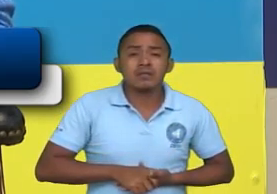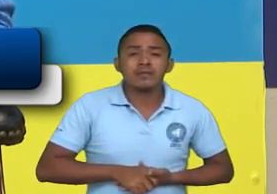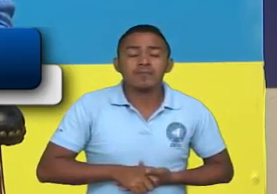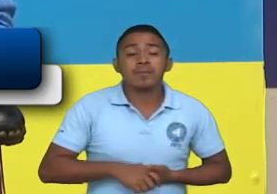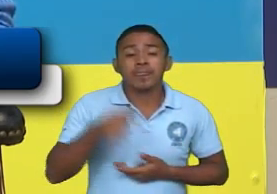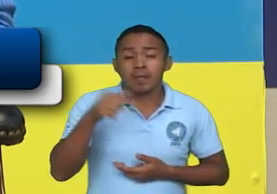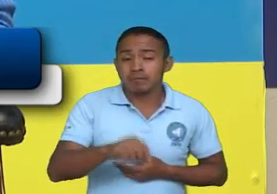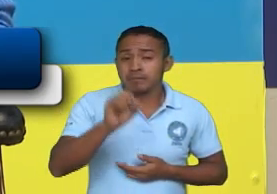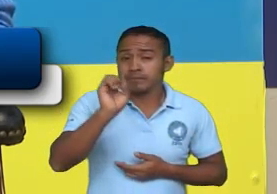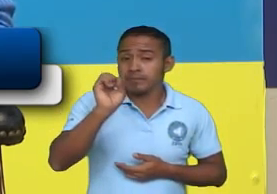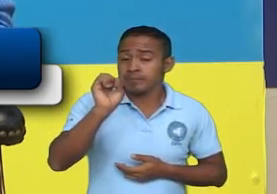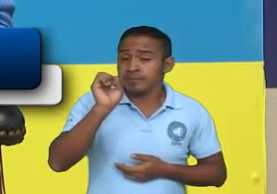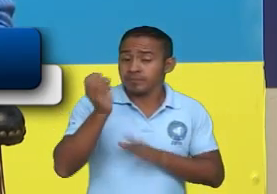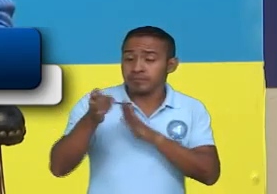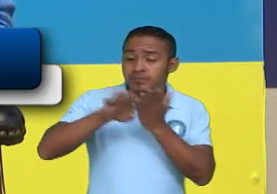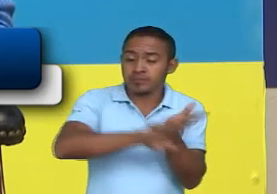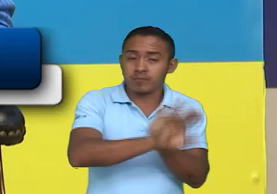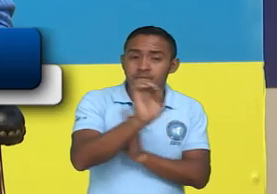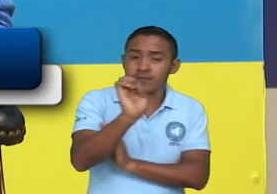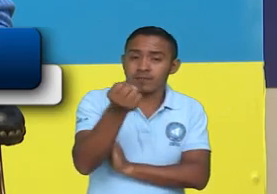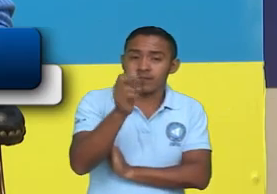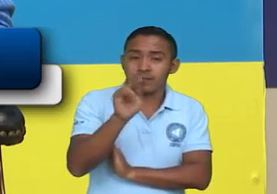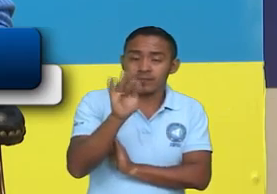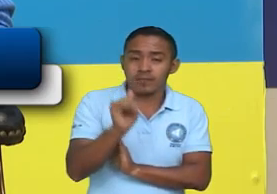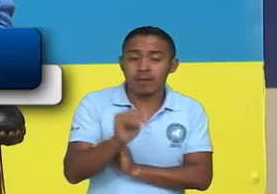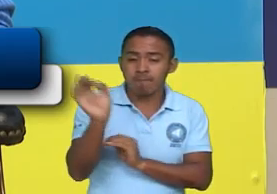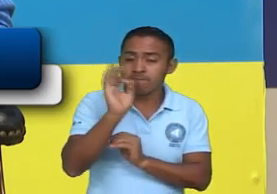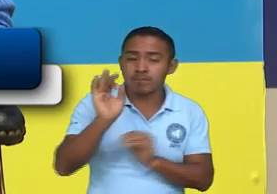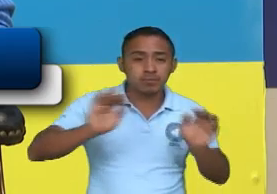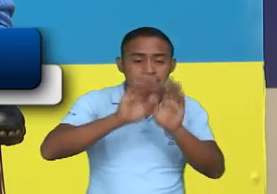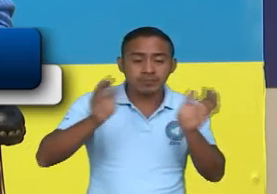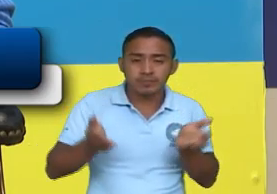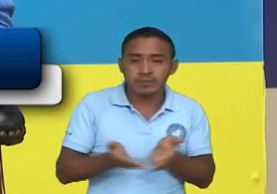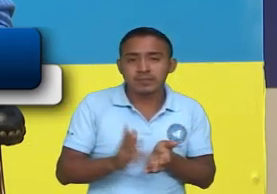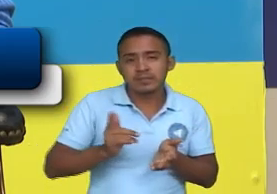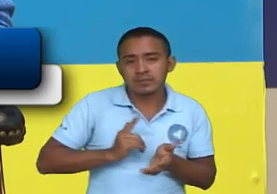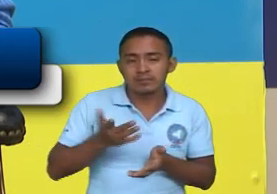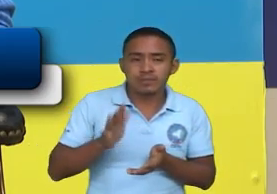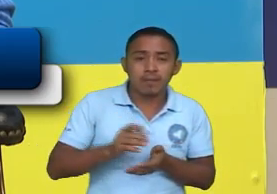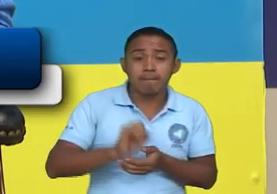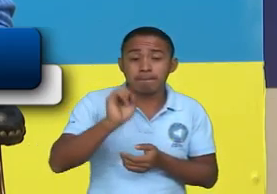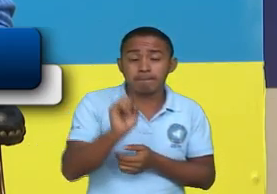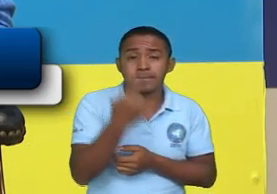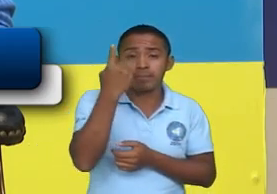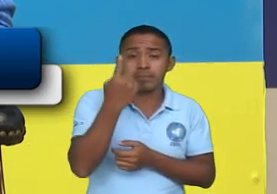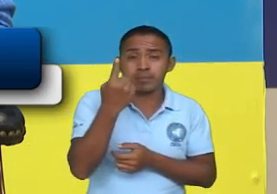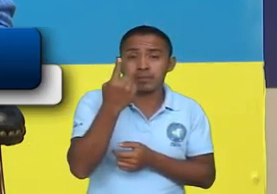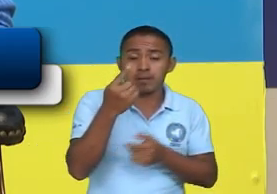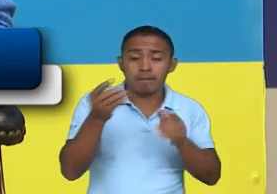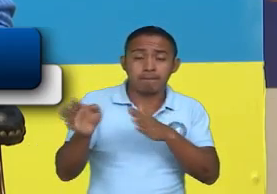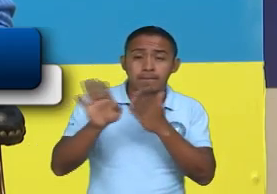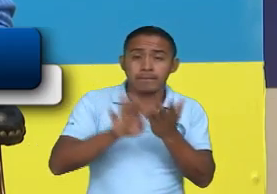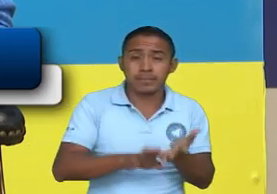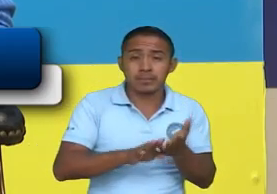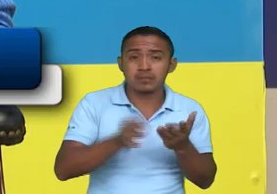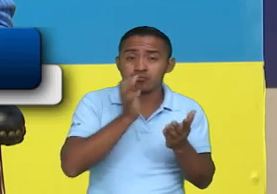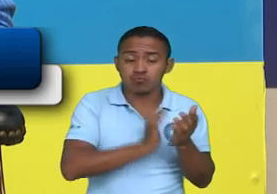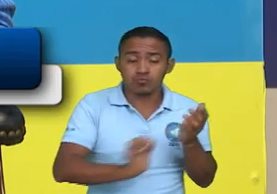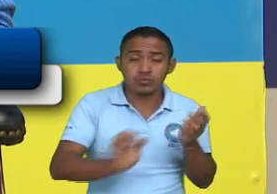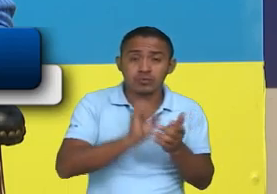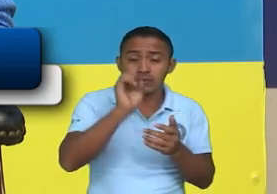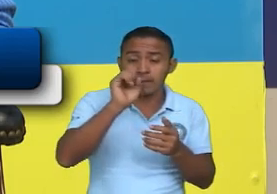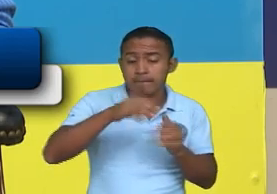es difícil determinar las causas de esta muerte, pero ¿puede ser muy frecuente o tienen una estimación de qué tan